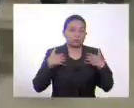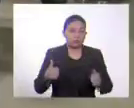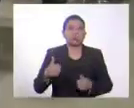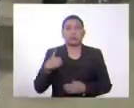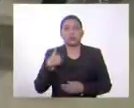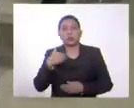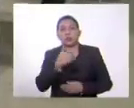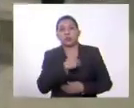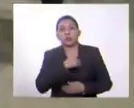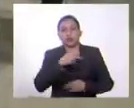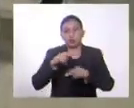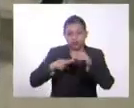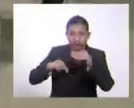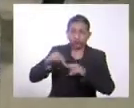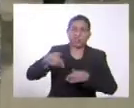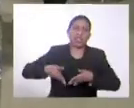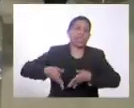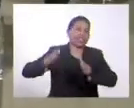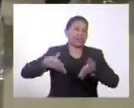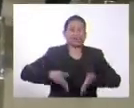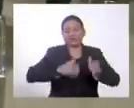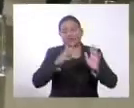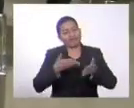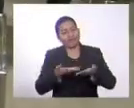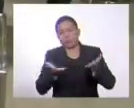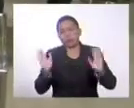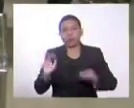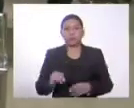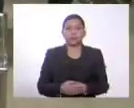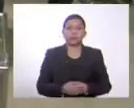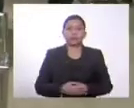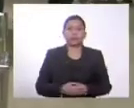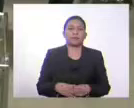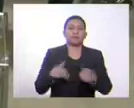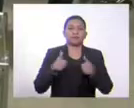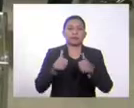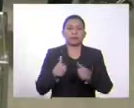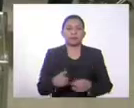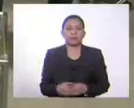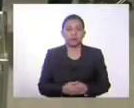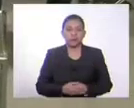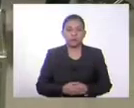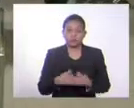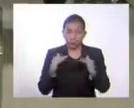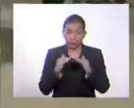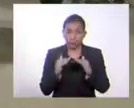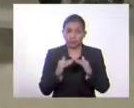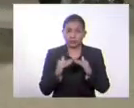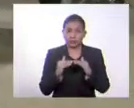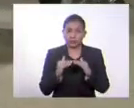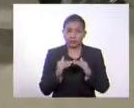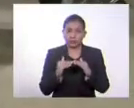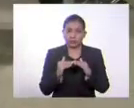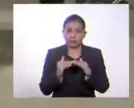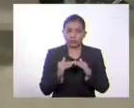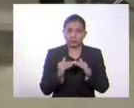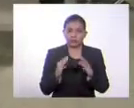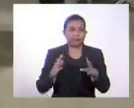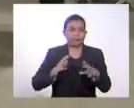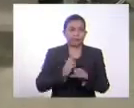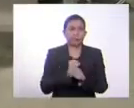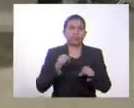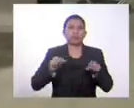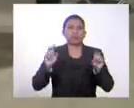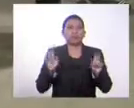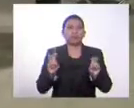Excelente. Bueno, también para ir concluyendo esta temática que es súper importante y que sé que muchos están tomando nota,